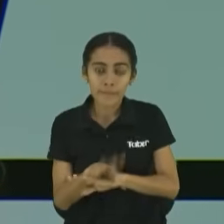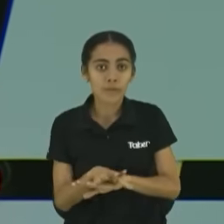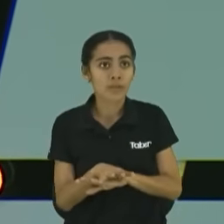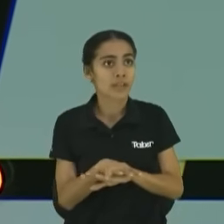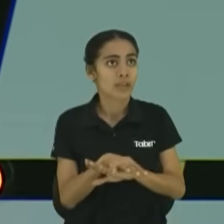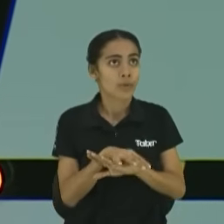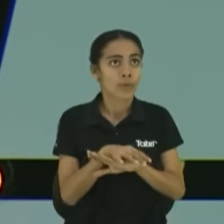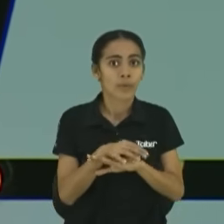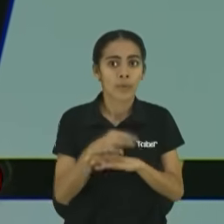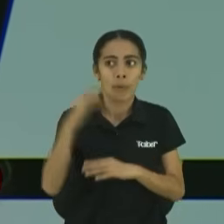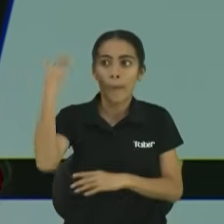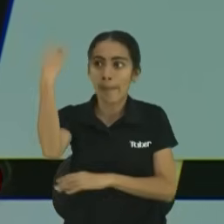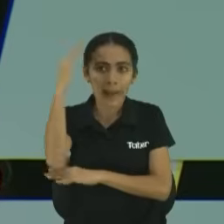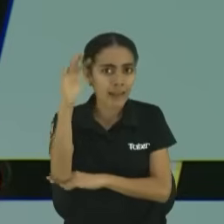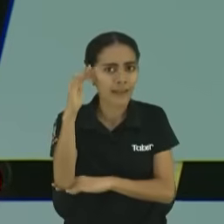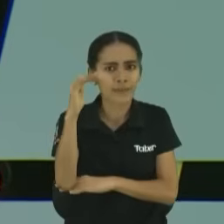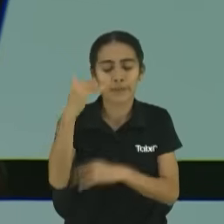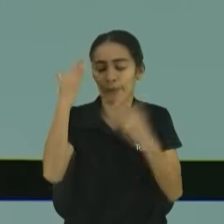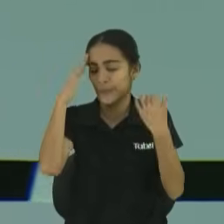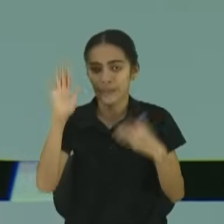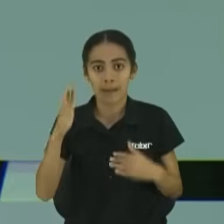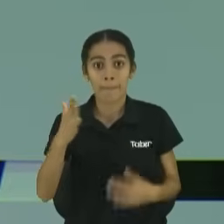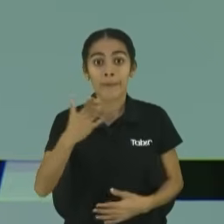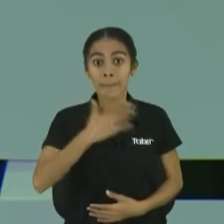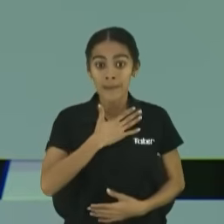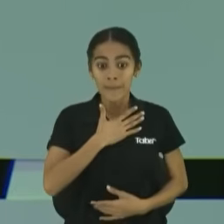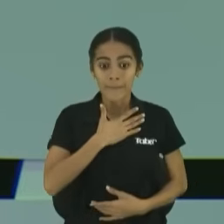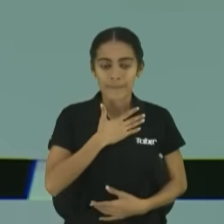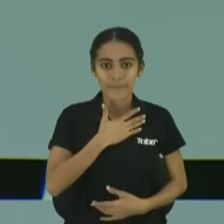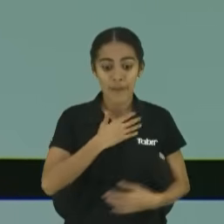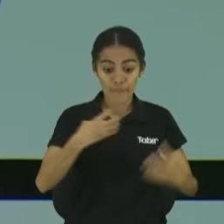sido, llegó Dios y comenzó a trabajar